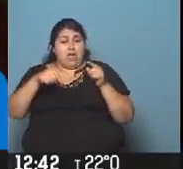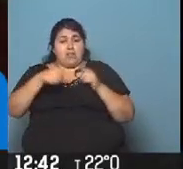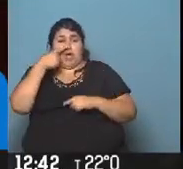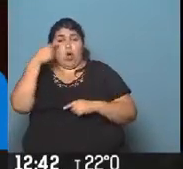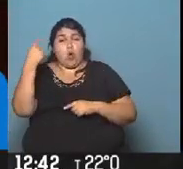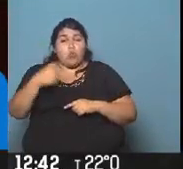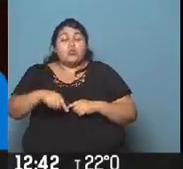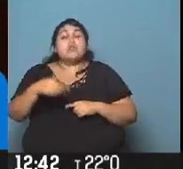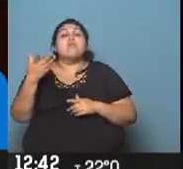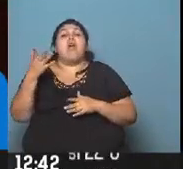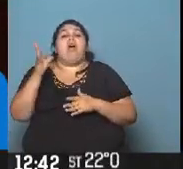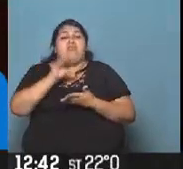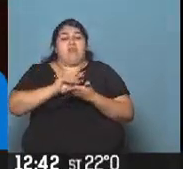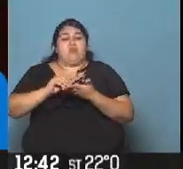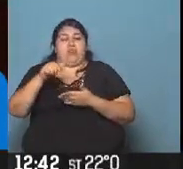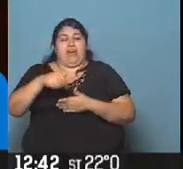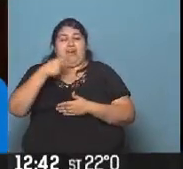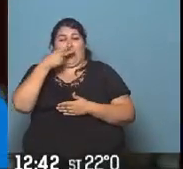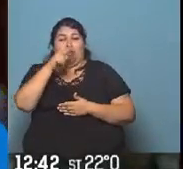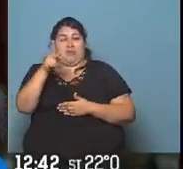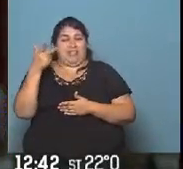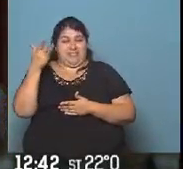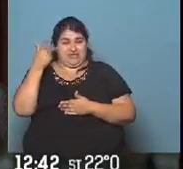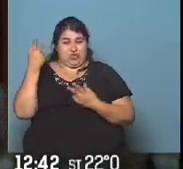en diputados de este año 2018